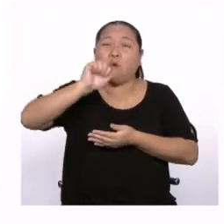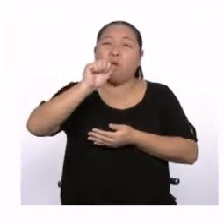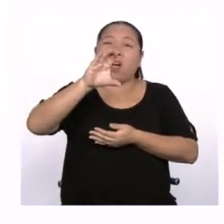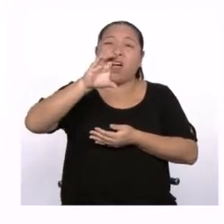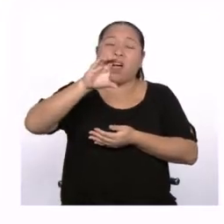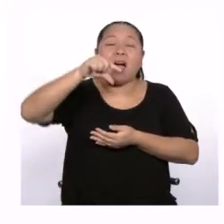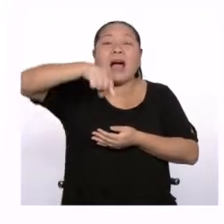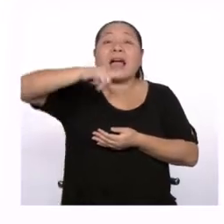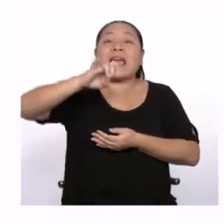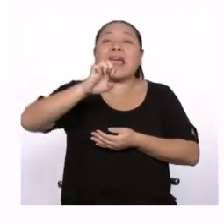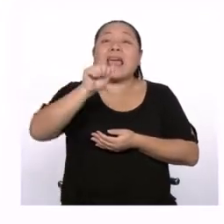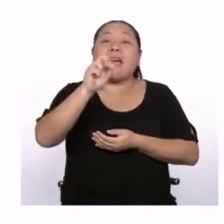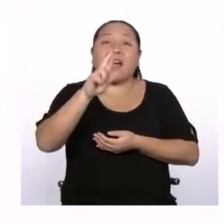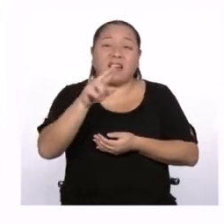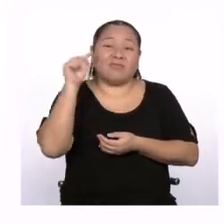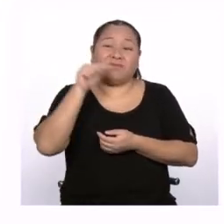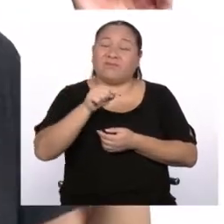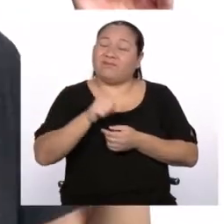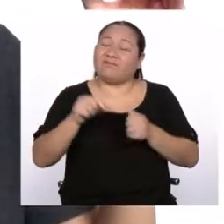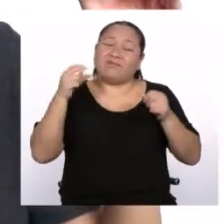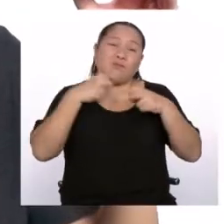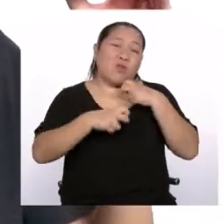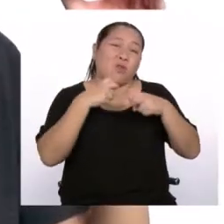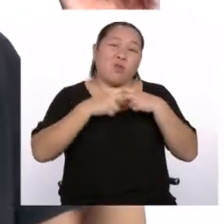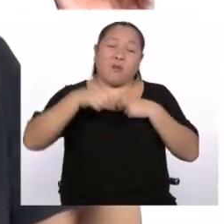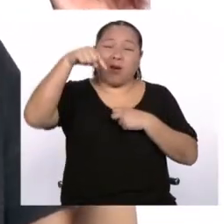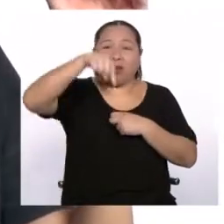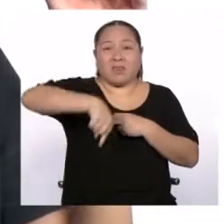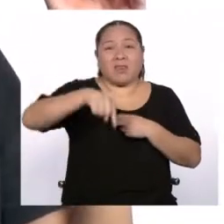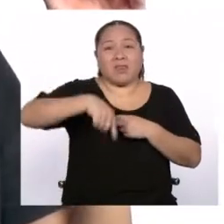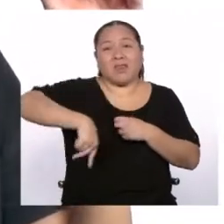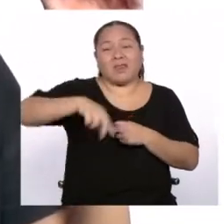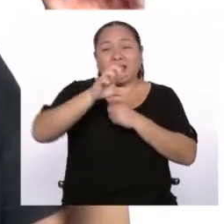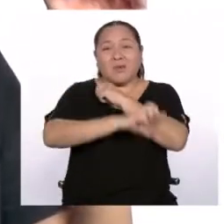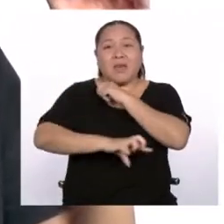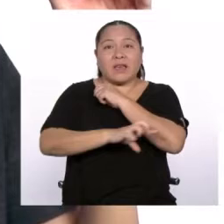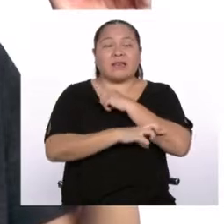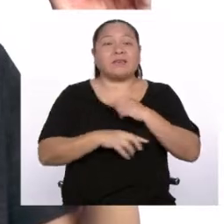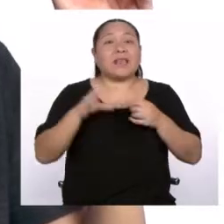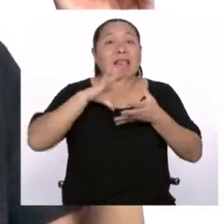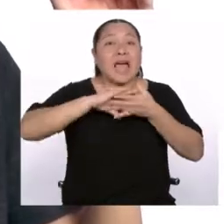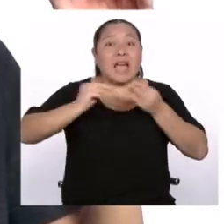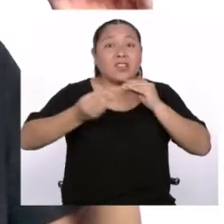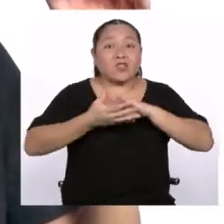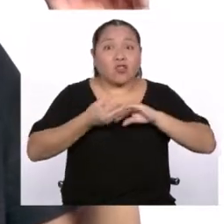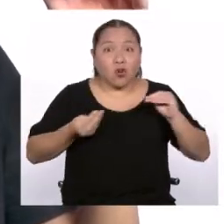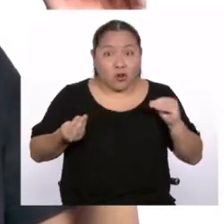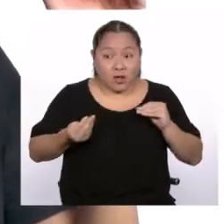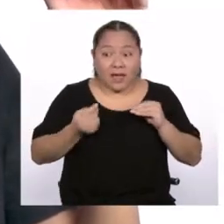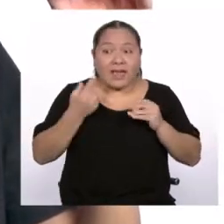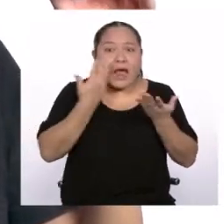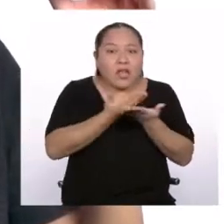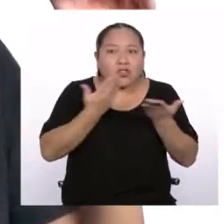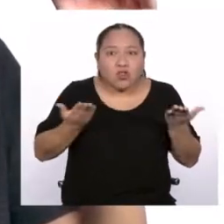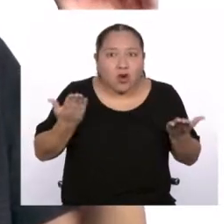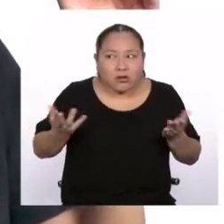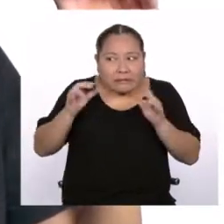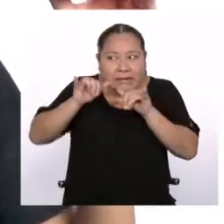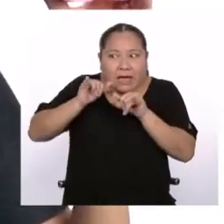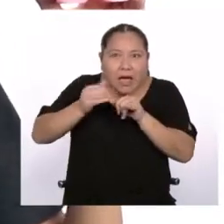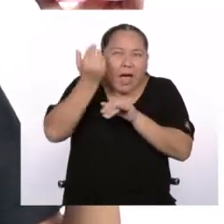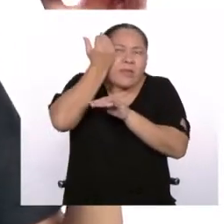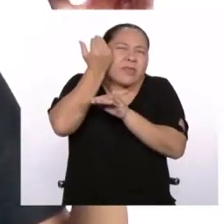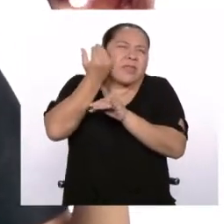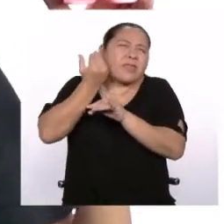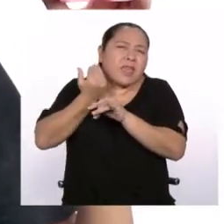país ha sufrido de este acontecimiento. La historia y los restos de nuestro país no son propiedad de unos pocos,